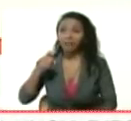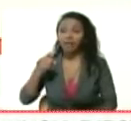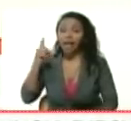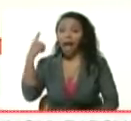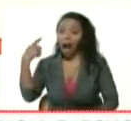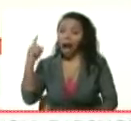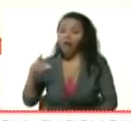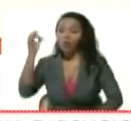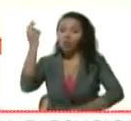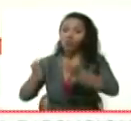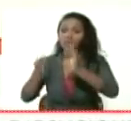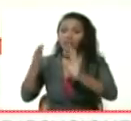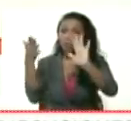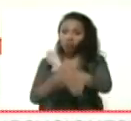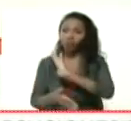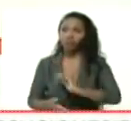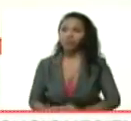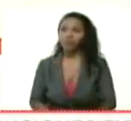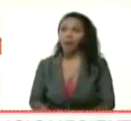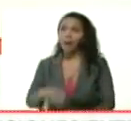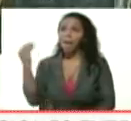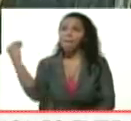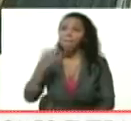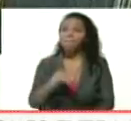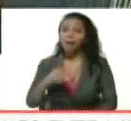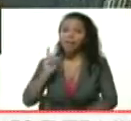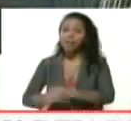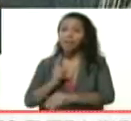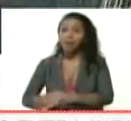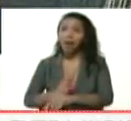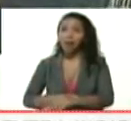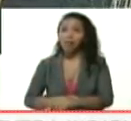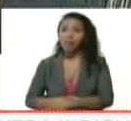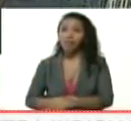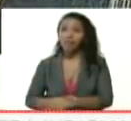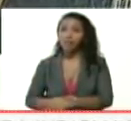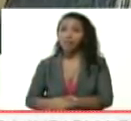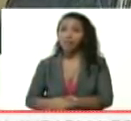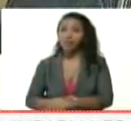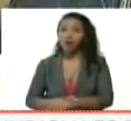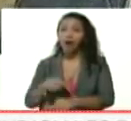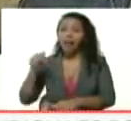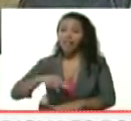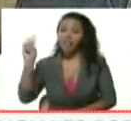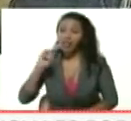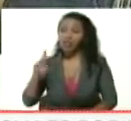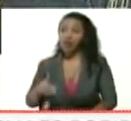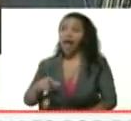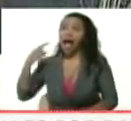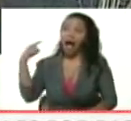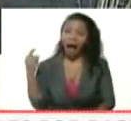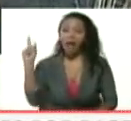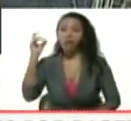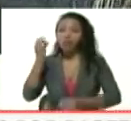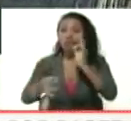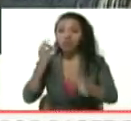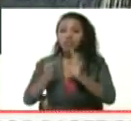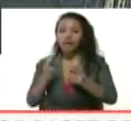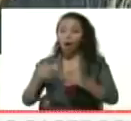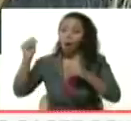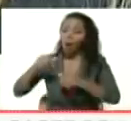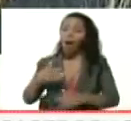justicia. Más temprano que tarde, aquí en Venezuela va a haber justicia. Y quienes hoy han